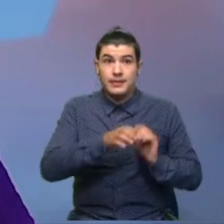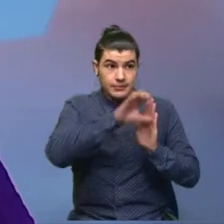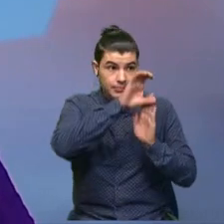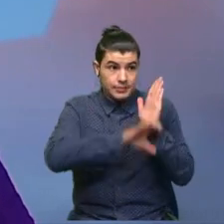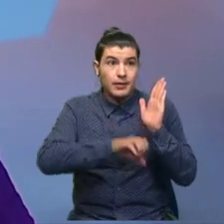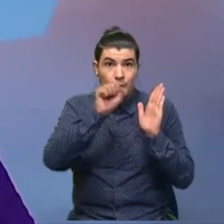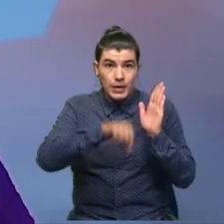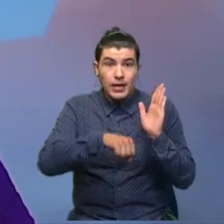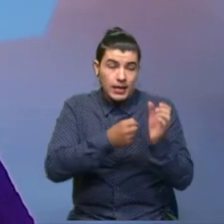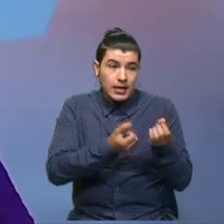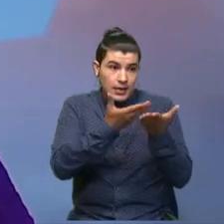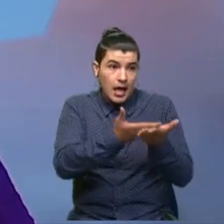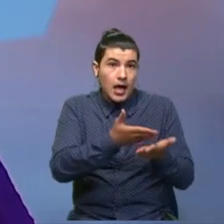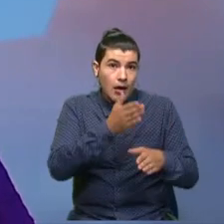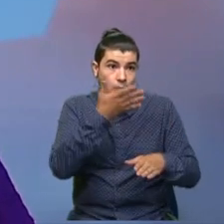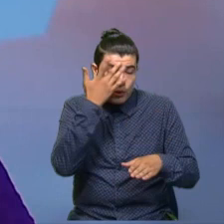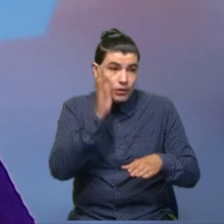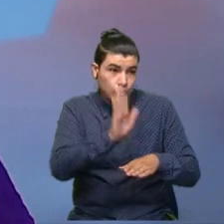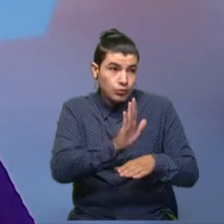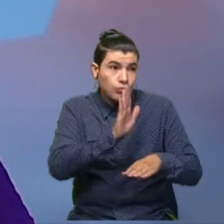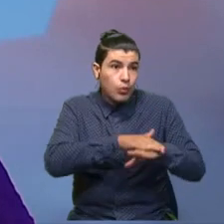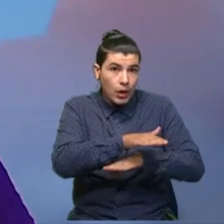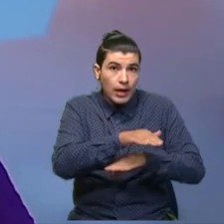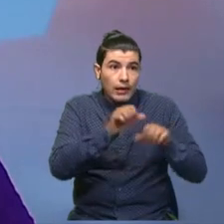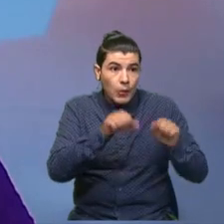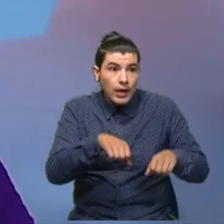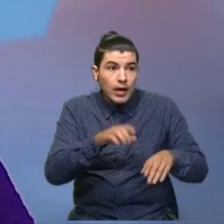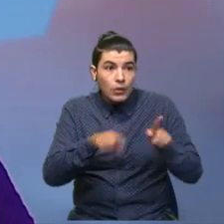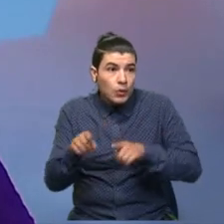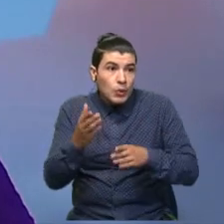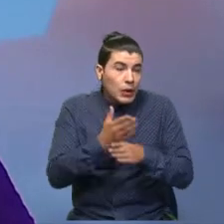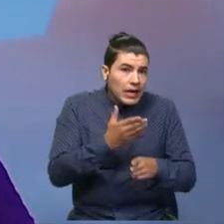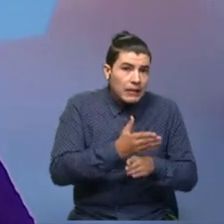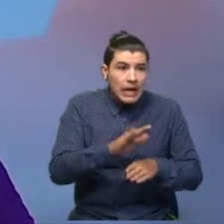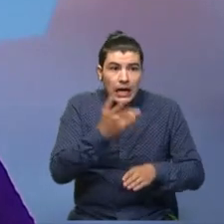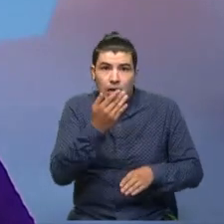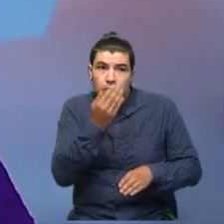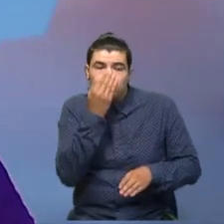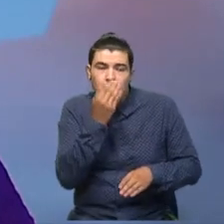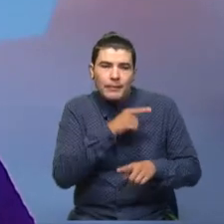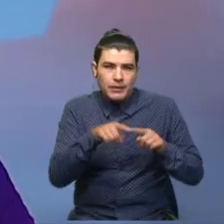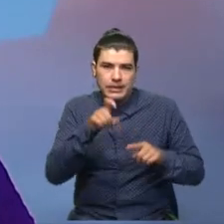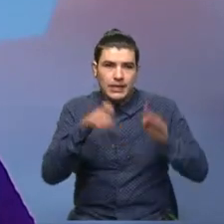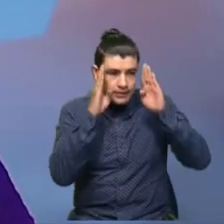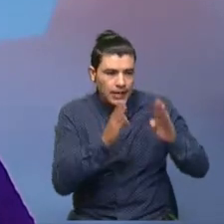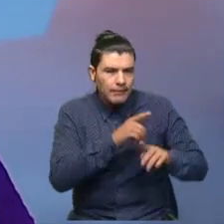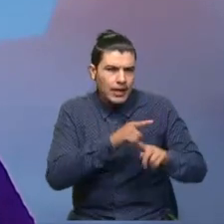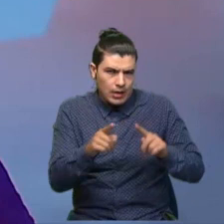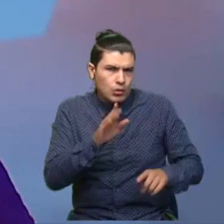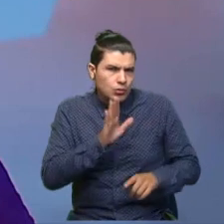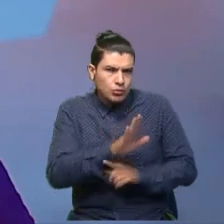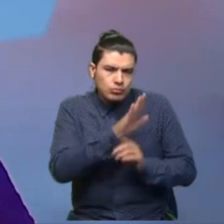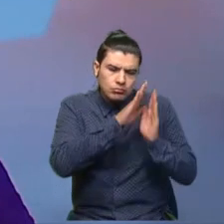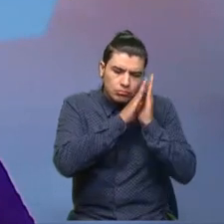para darla porque se pueden producir ciertas complicaciones por la sedación y por el procedimiento. Pero quedan en un estado en el cual